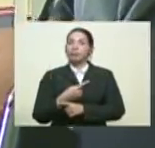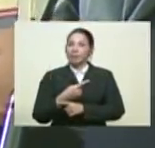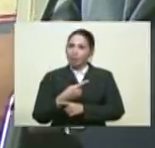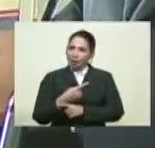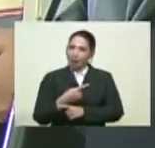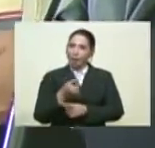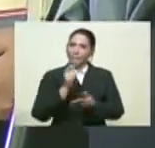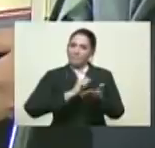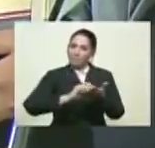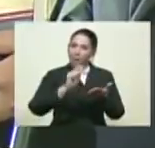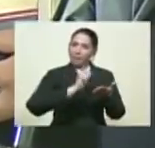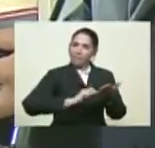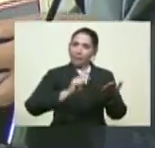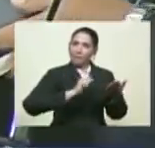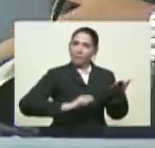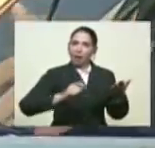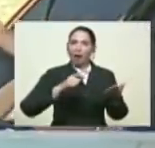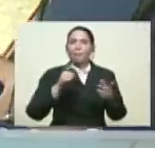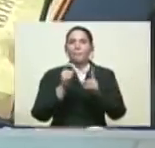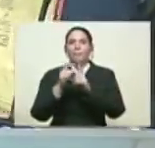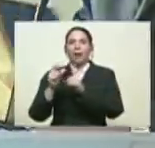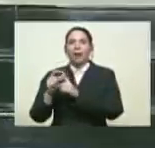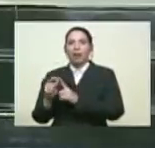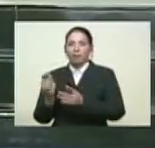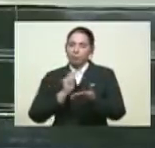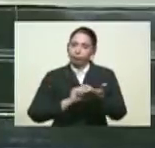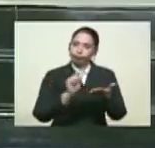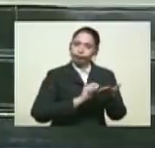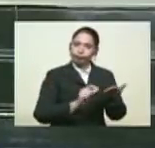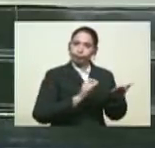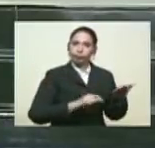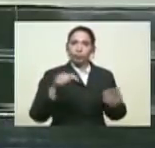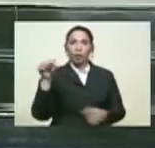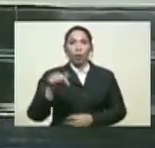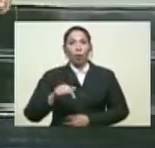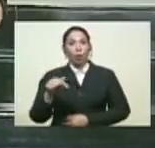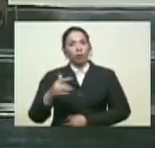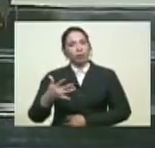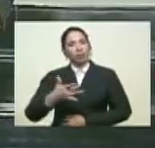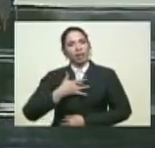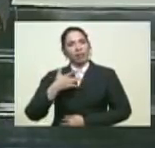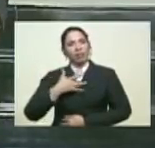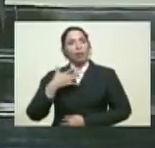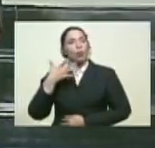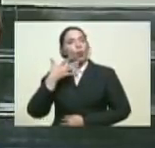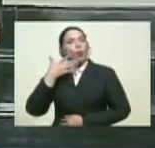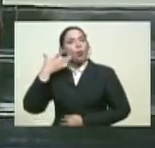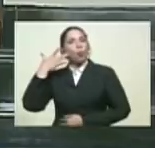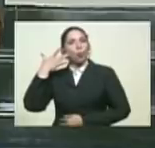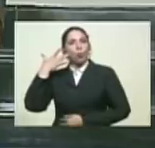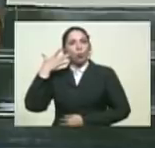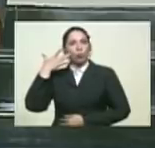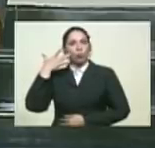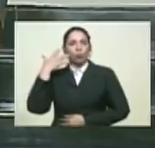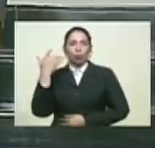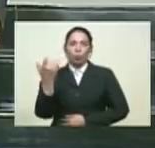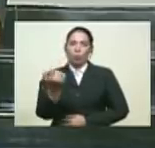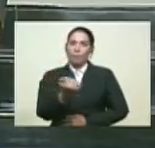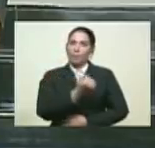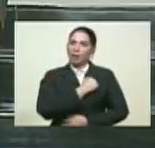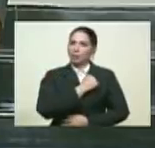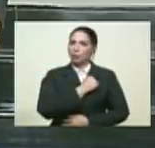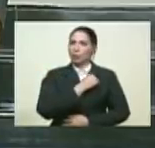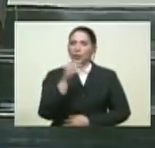escrita. Por eso hoy debemos sentir orgullo, compatriotas